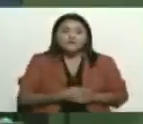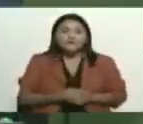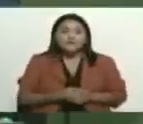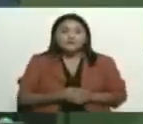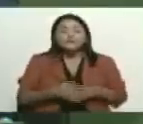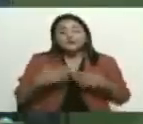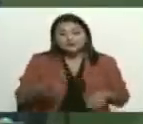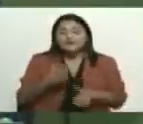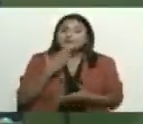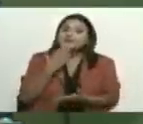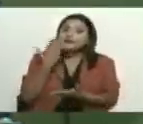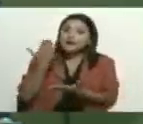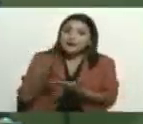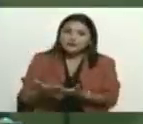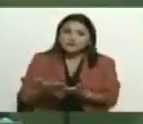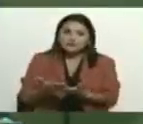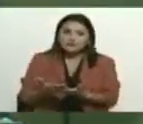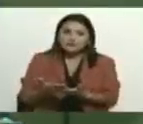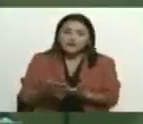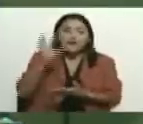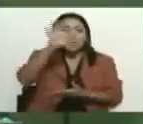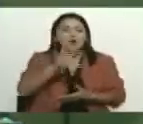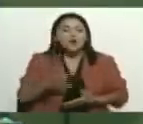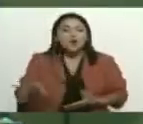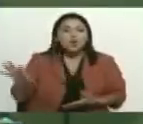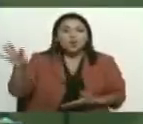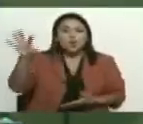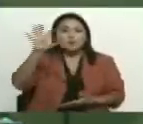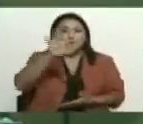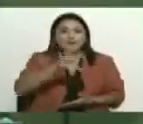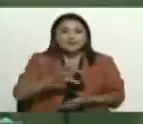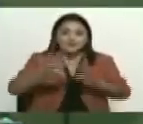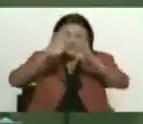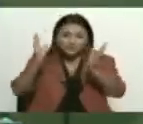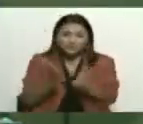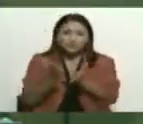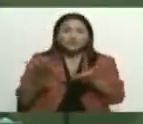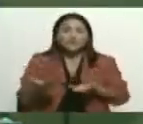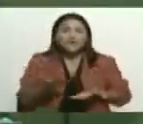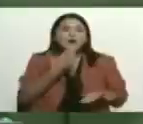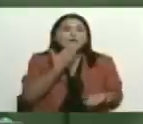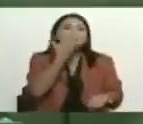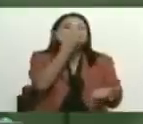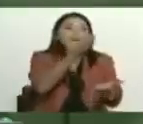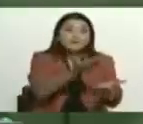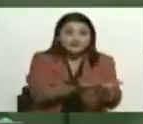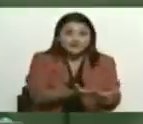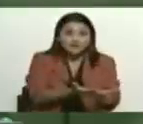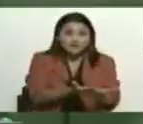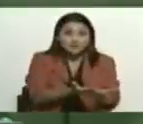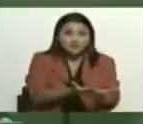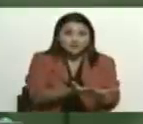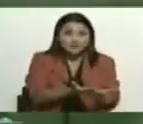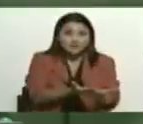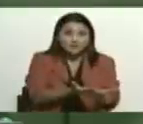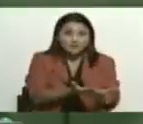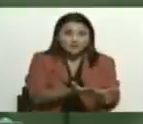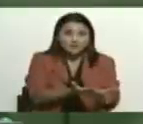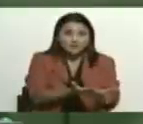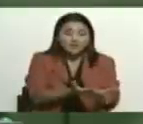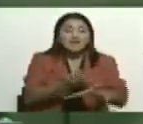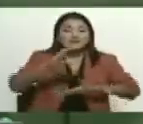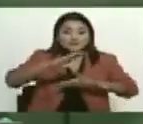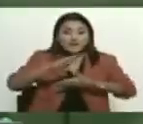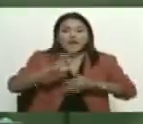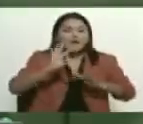Agradecemos en ese orden a todos los pueblos del mundo y a tantas naciones hermanas que han pedido desde espacios como la Comunidad de Estados Latinoamericanos y del